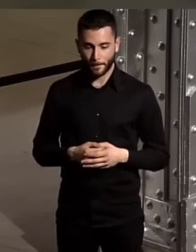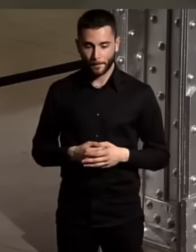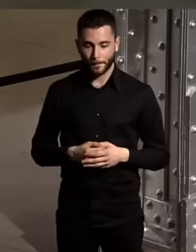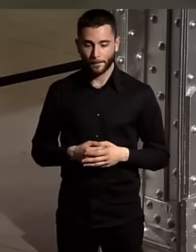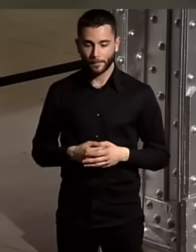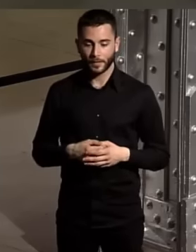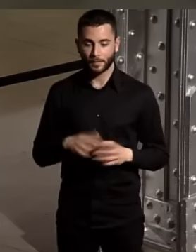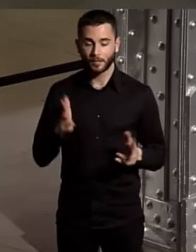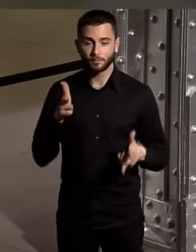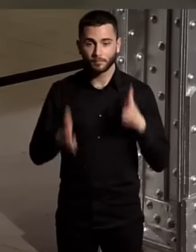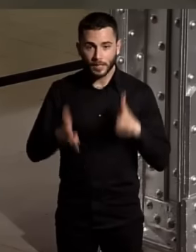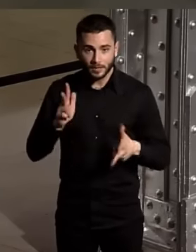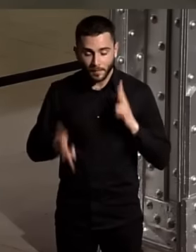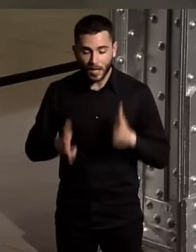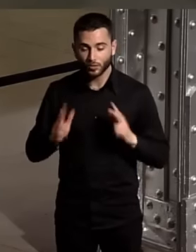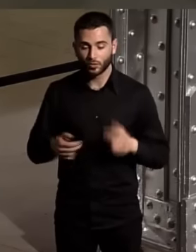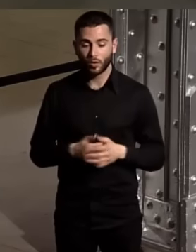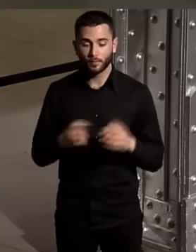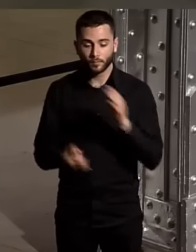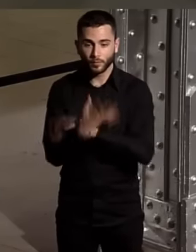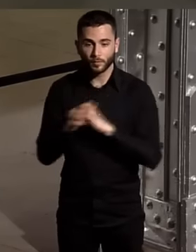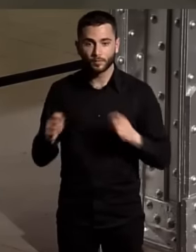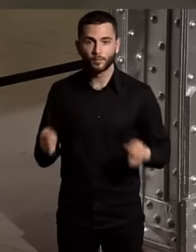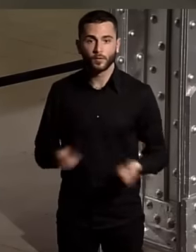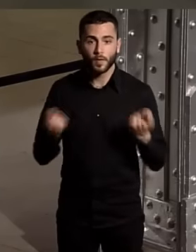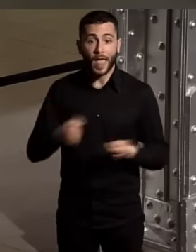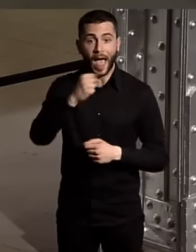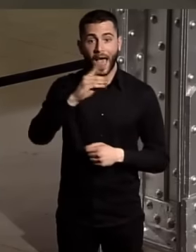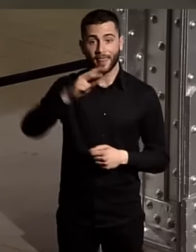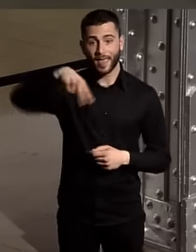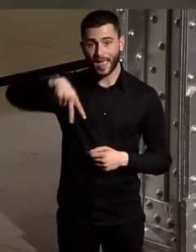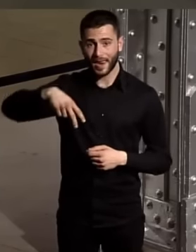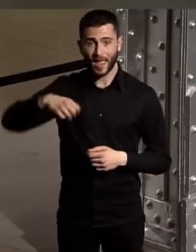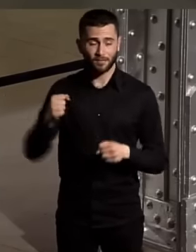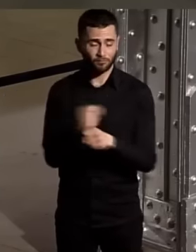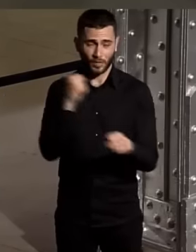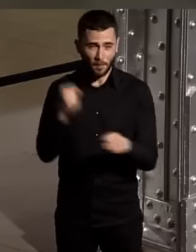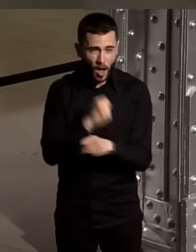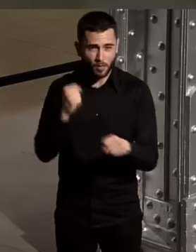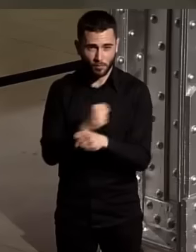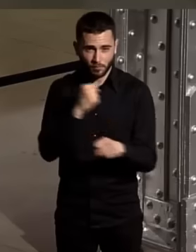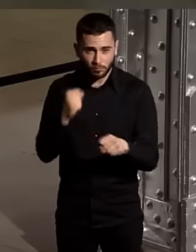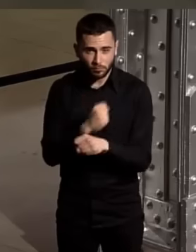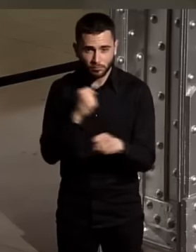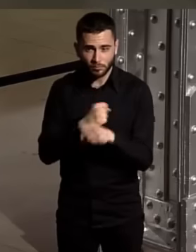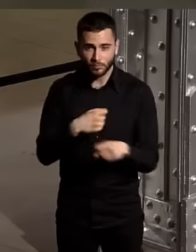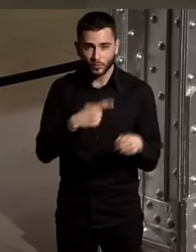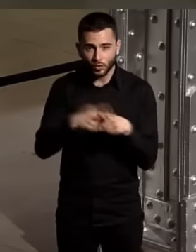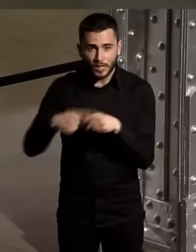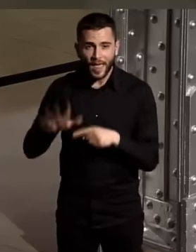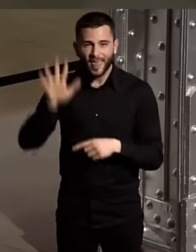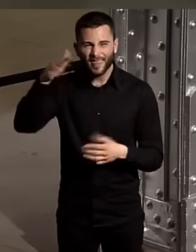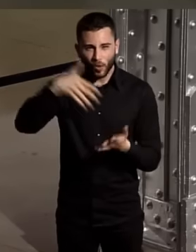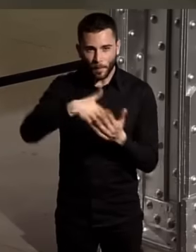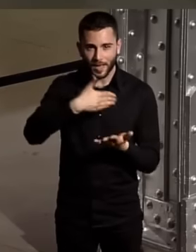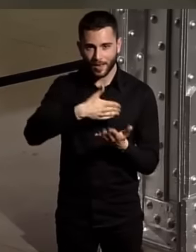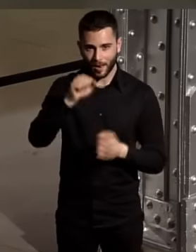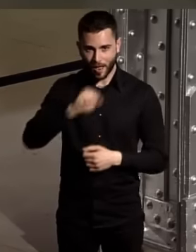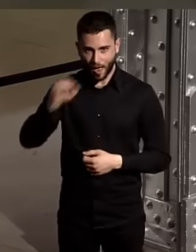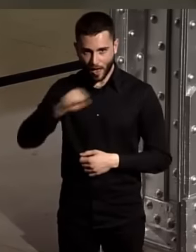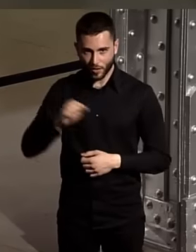ot las publicaciones es decir que estamos trabajando en ADN en cosas de hace medio millón de años y en cosas de hace 5000 años que son también tremendamente